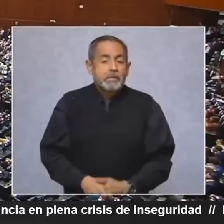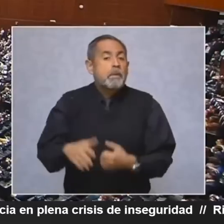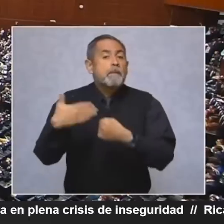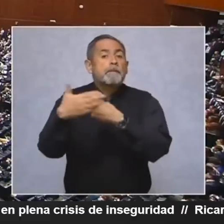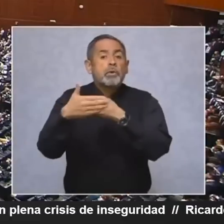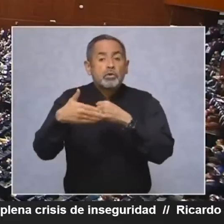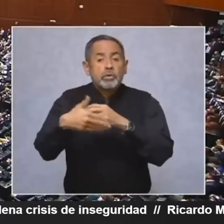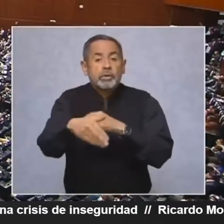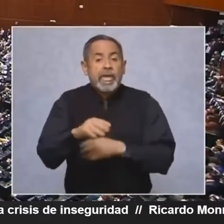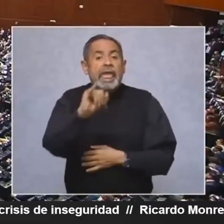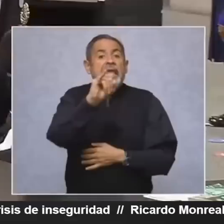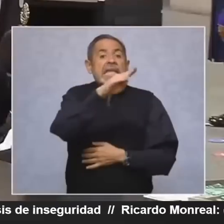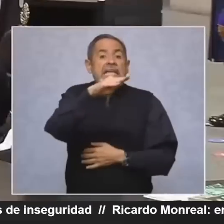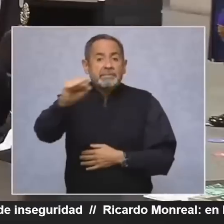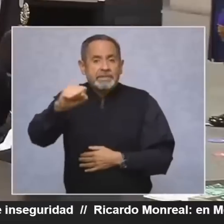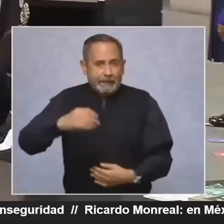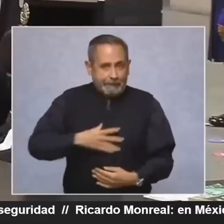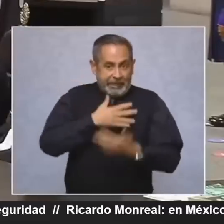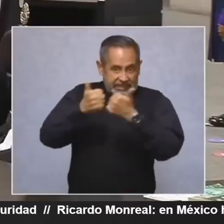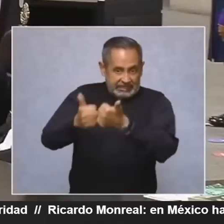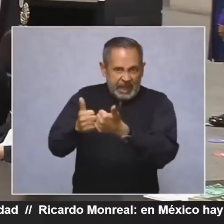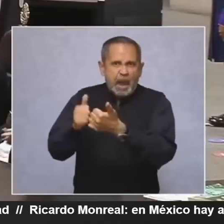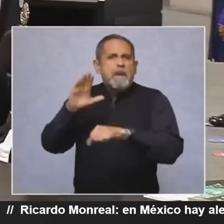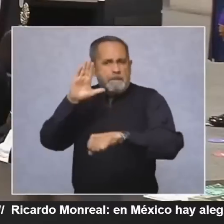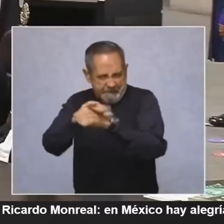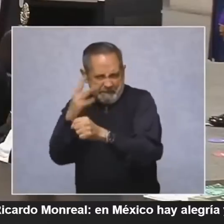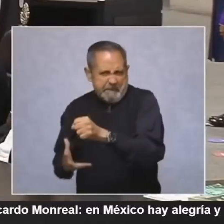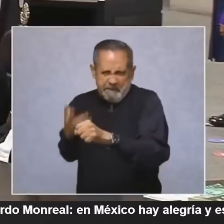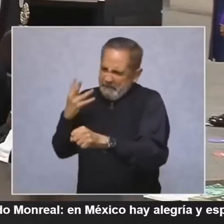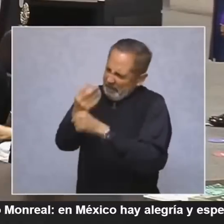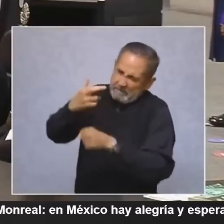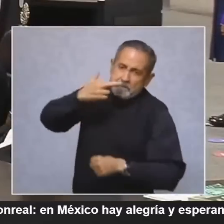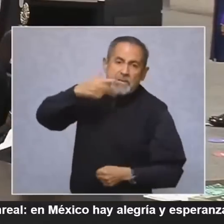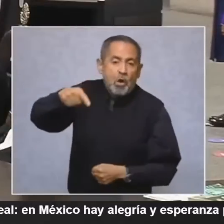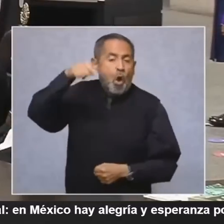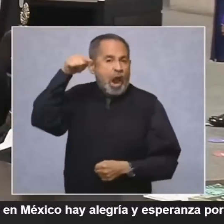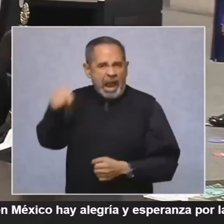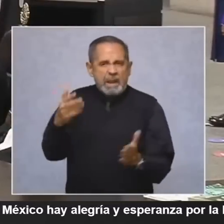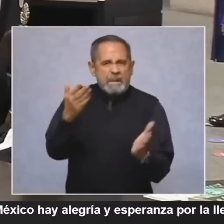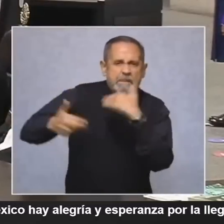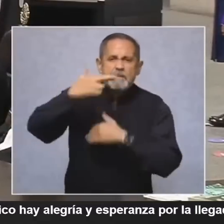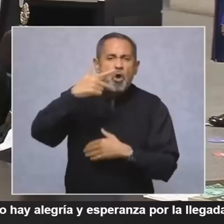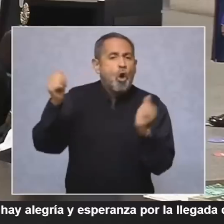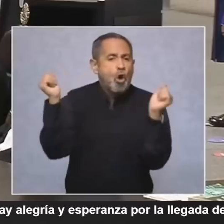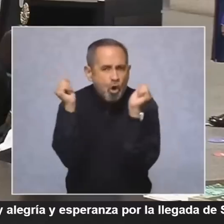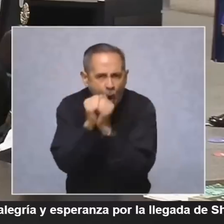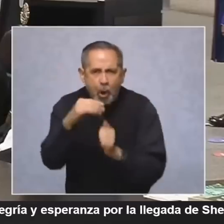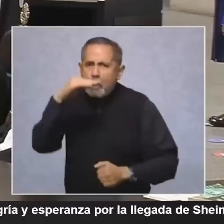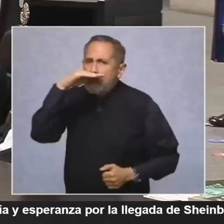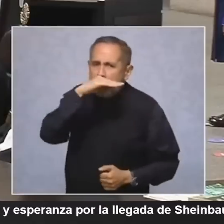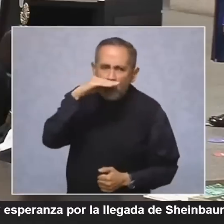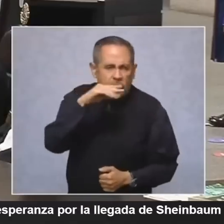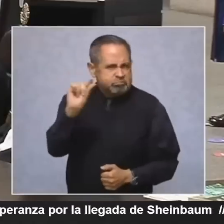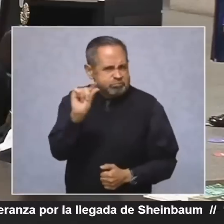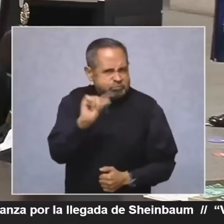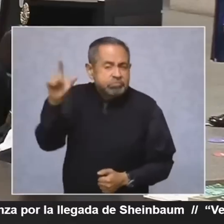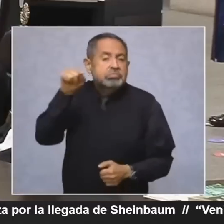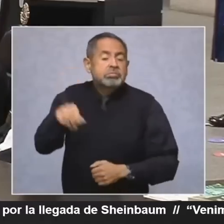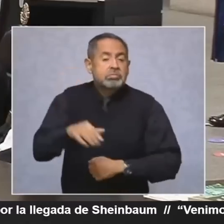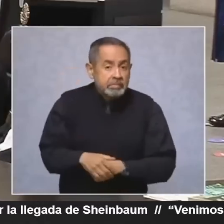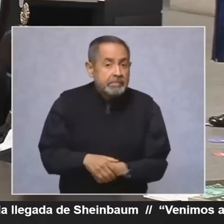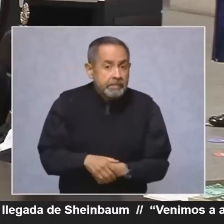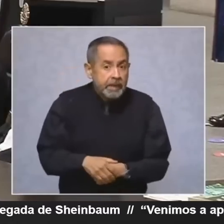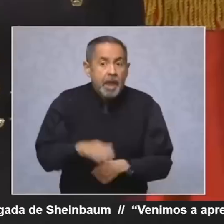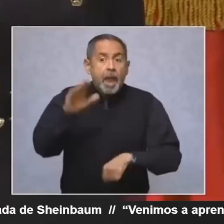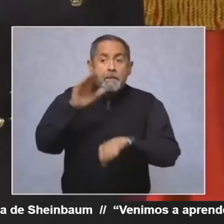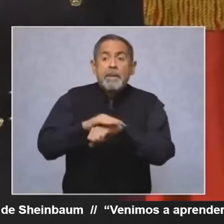Consolidaremos el IMSS Bienestar como el mejor sistema de salud pública gratuita y de calidad. Aumentaremos el número